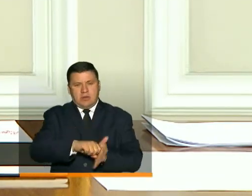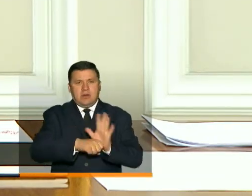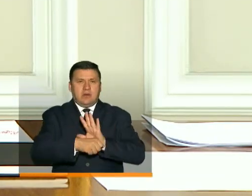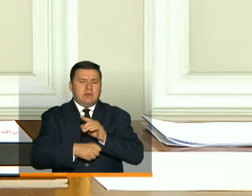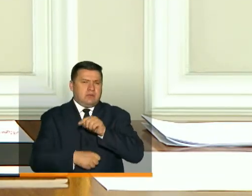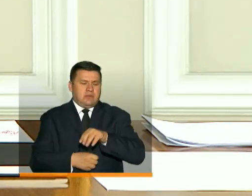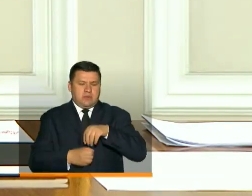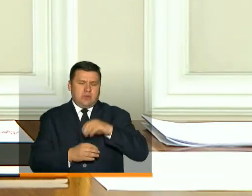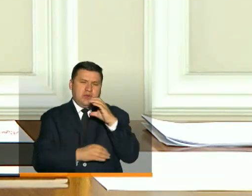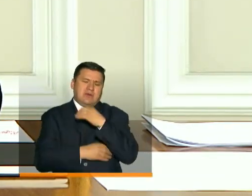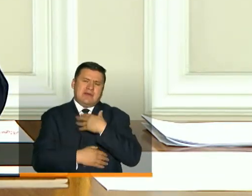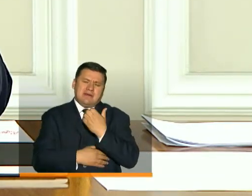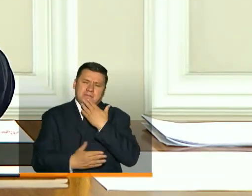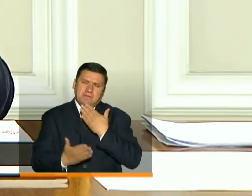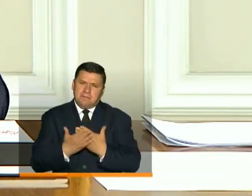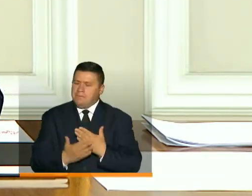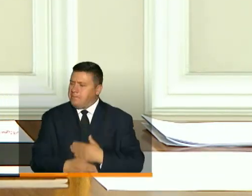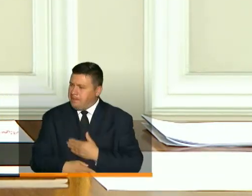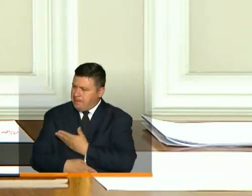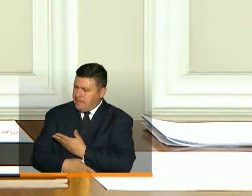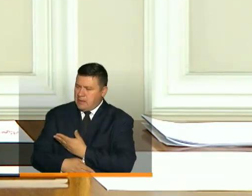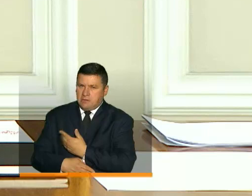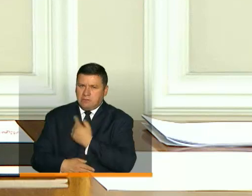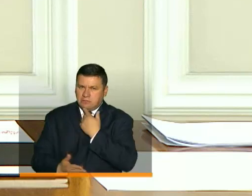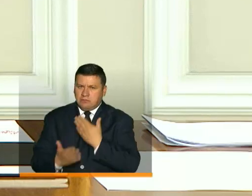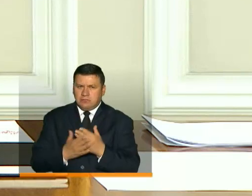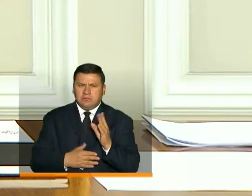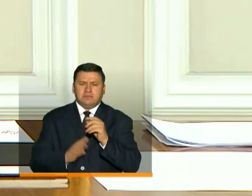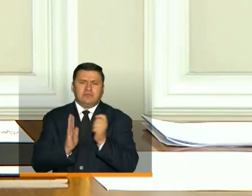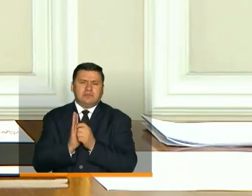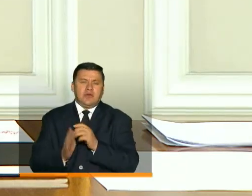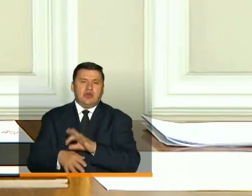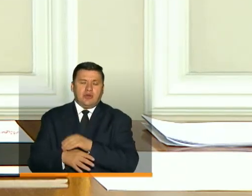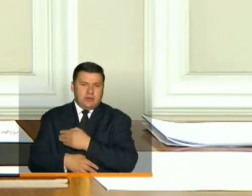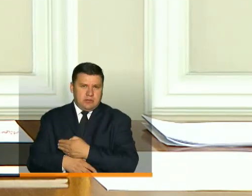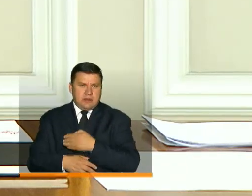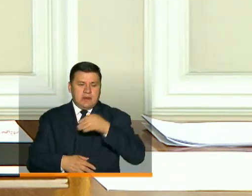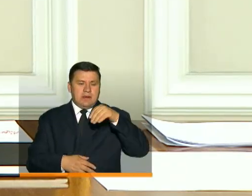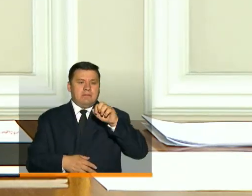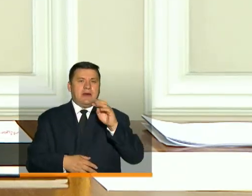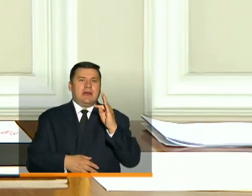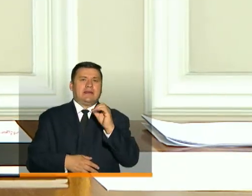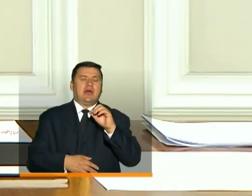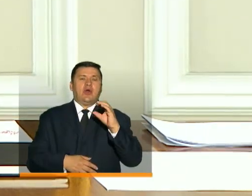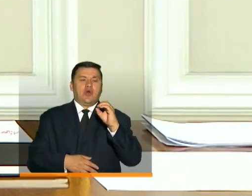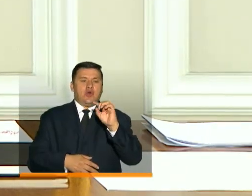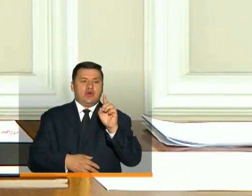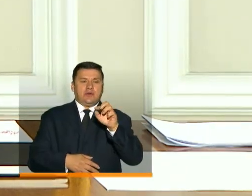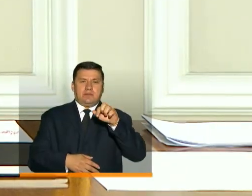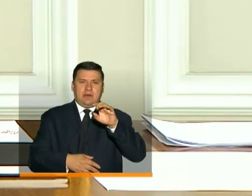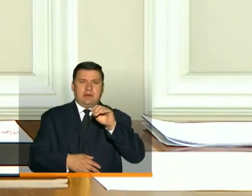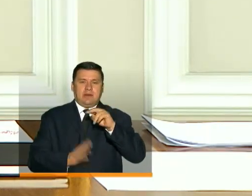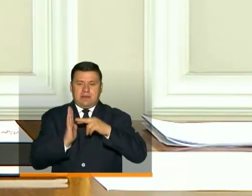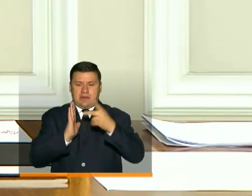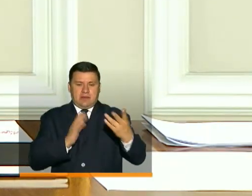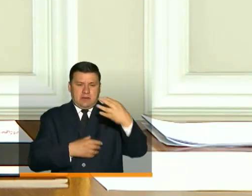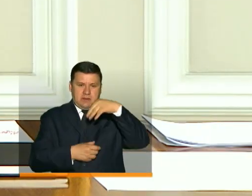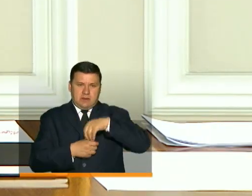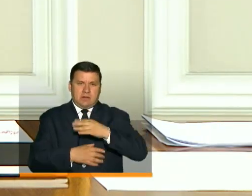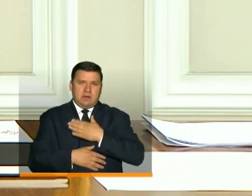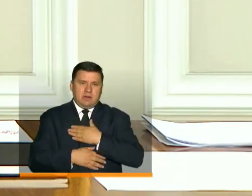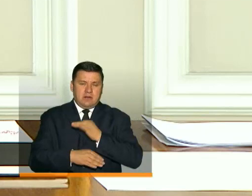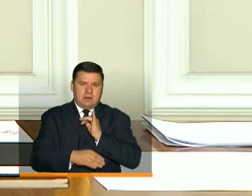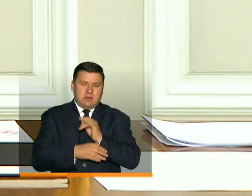COVID-19 en Colombia. Yo quiero agradecerle a usted, como se lo agradeció tantas veces a la doctora Marta Ospina, pero sobre todo a todo el equipo técnico de